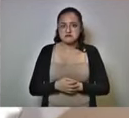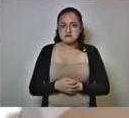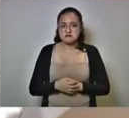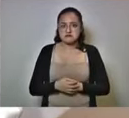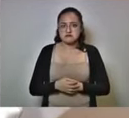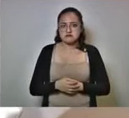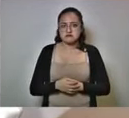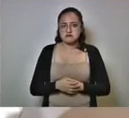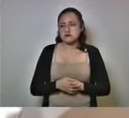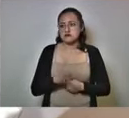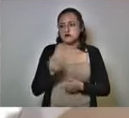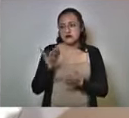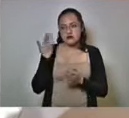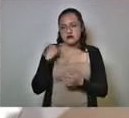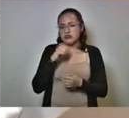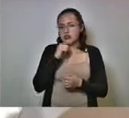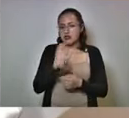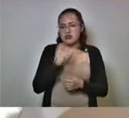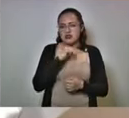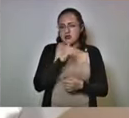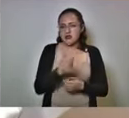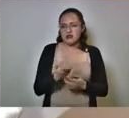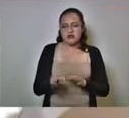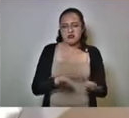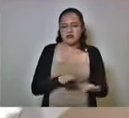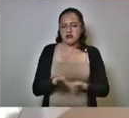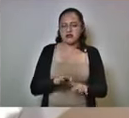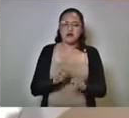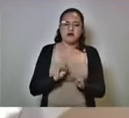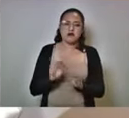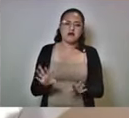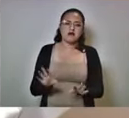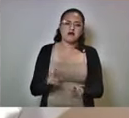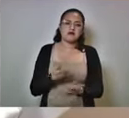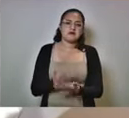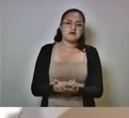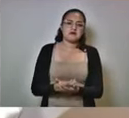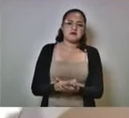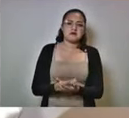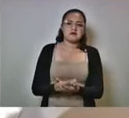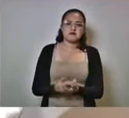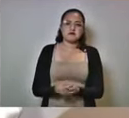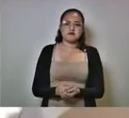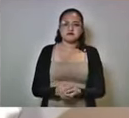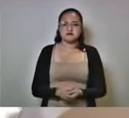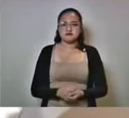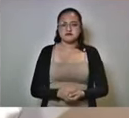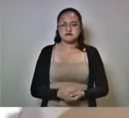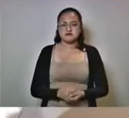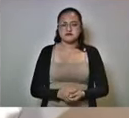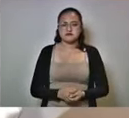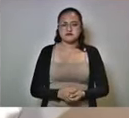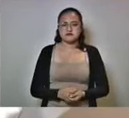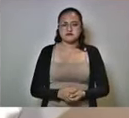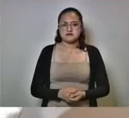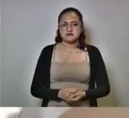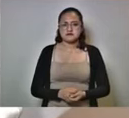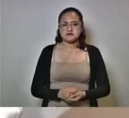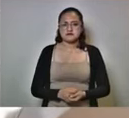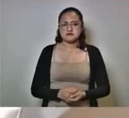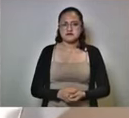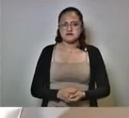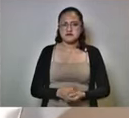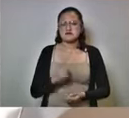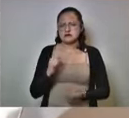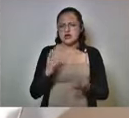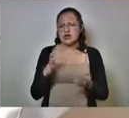Porque nadie hizo nada por resolver el sistema penitenciario poblano. Sí